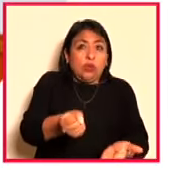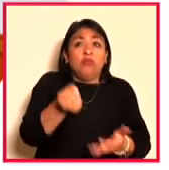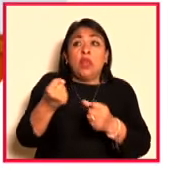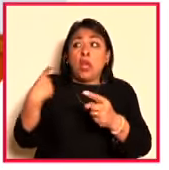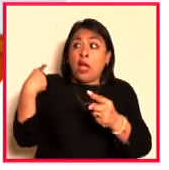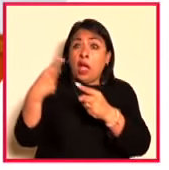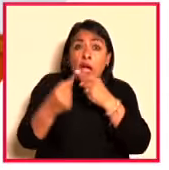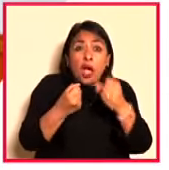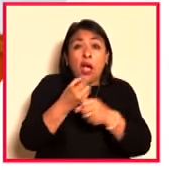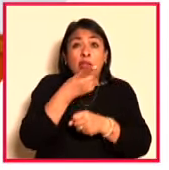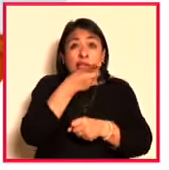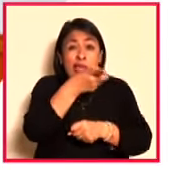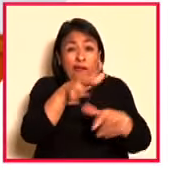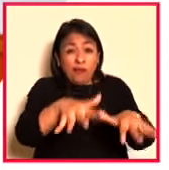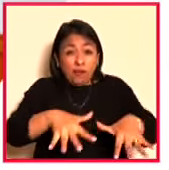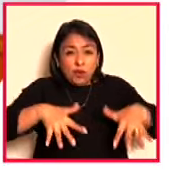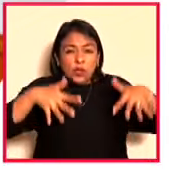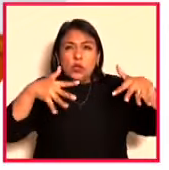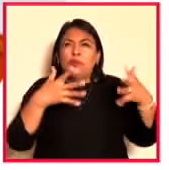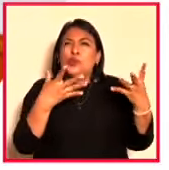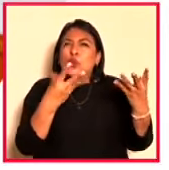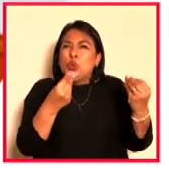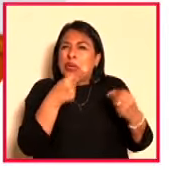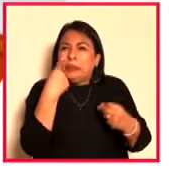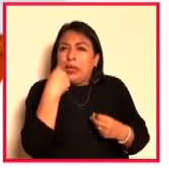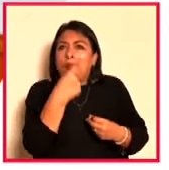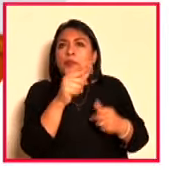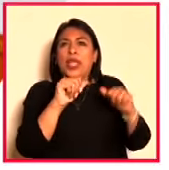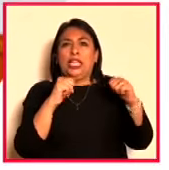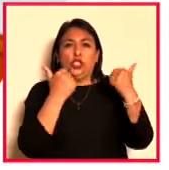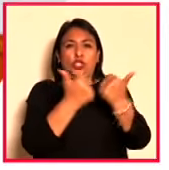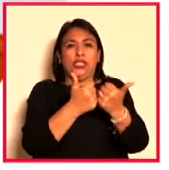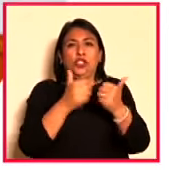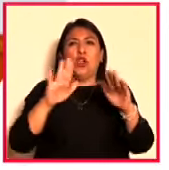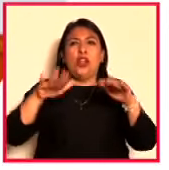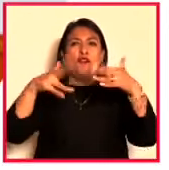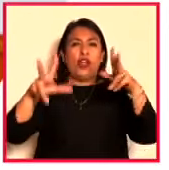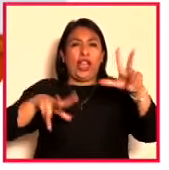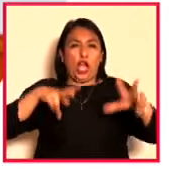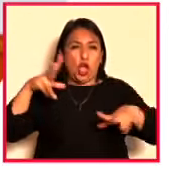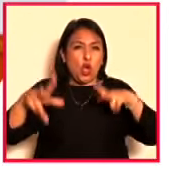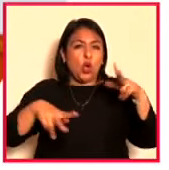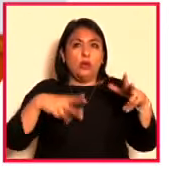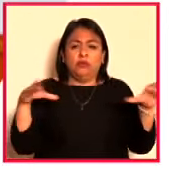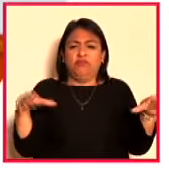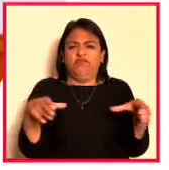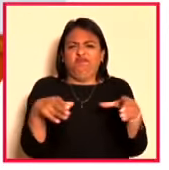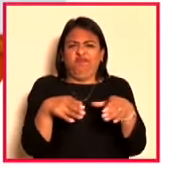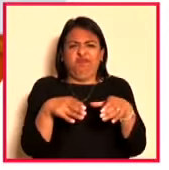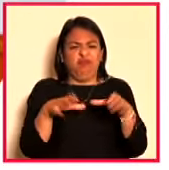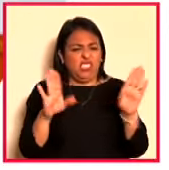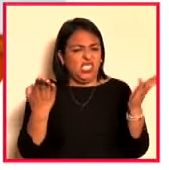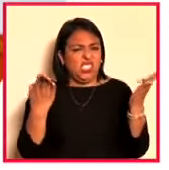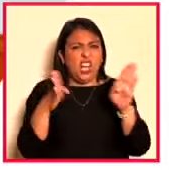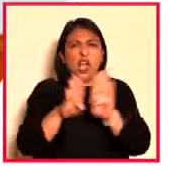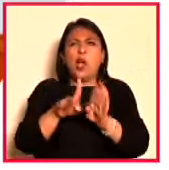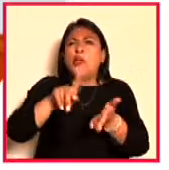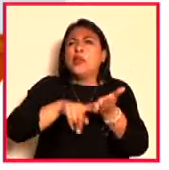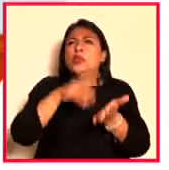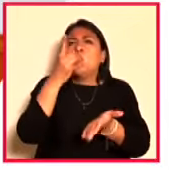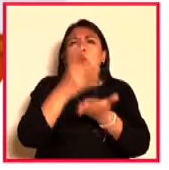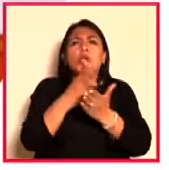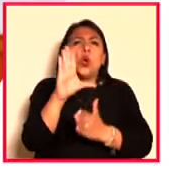ceremonia tenía un sesgo muy marcado, pues la Asociación de la Prensa Extranjera de Hollywood es un gremio hermético compuesto por apenas 90